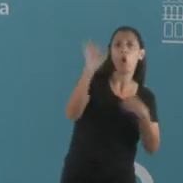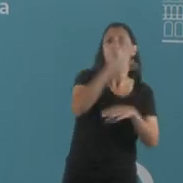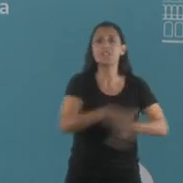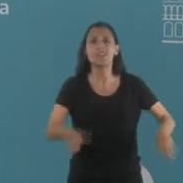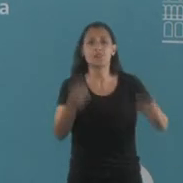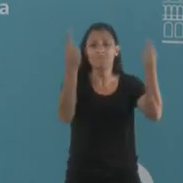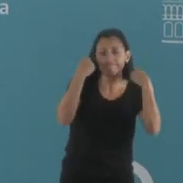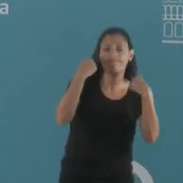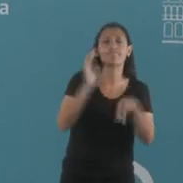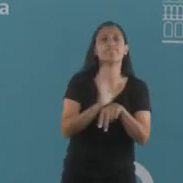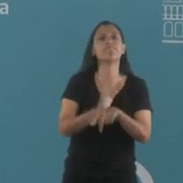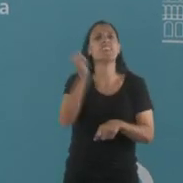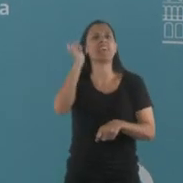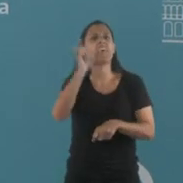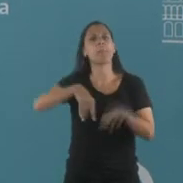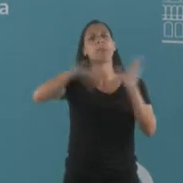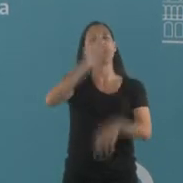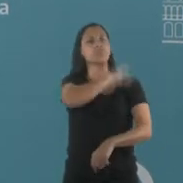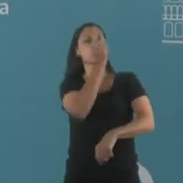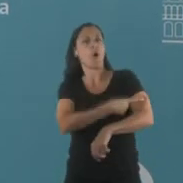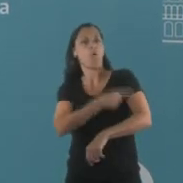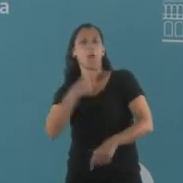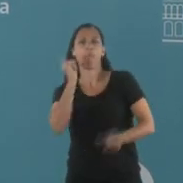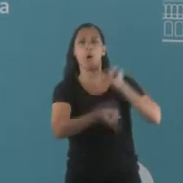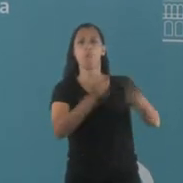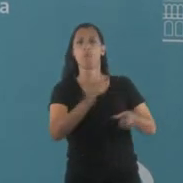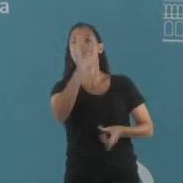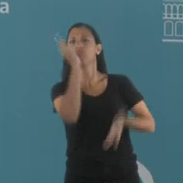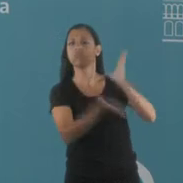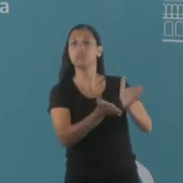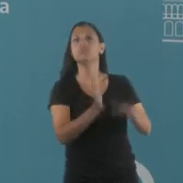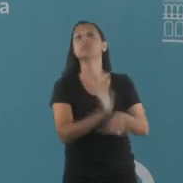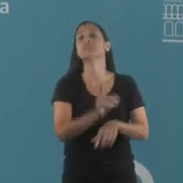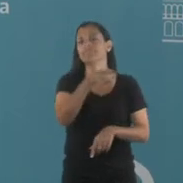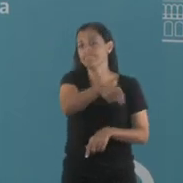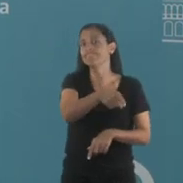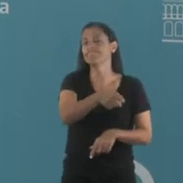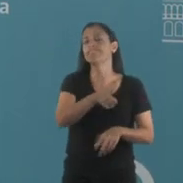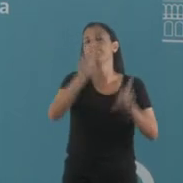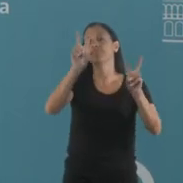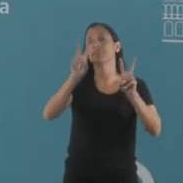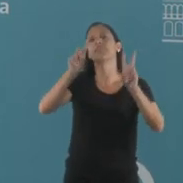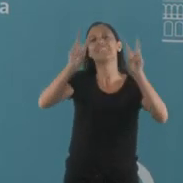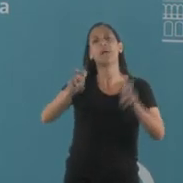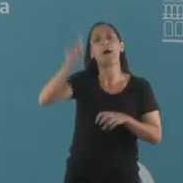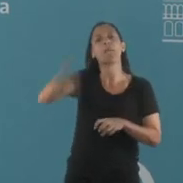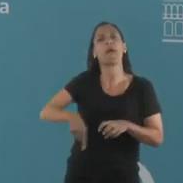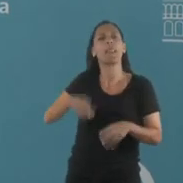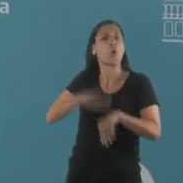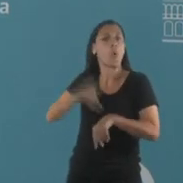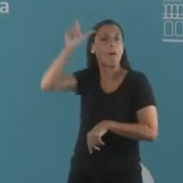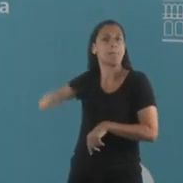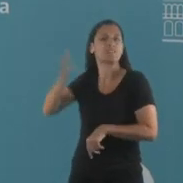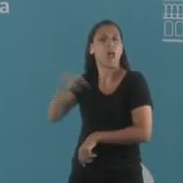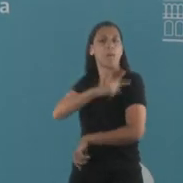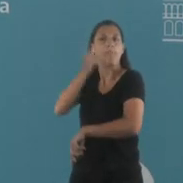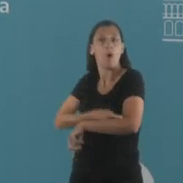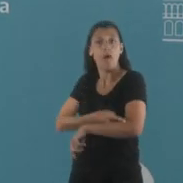se considera más débil o a quien se le ejerce una situación de poder, digo, implican acciones del